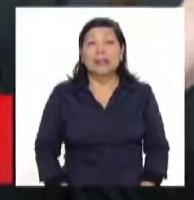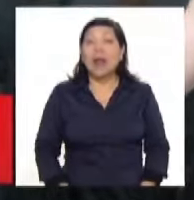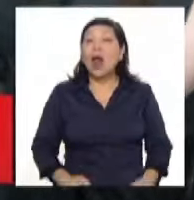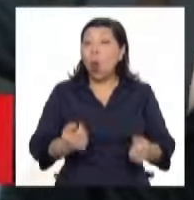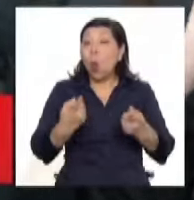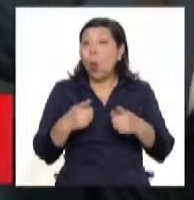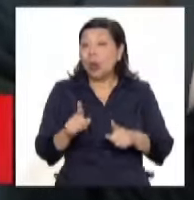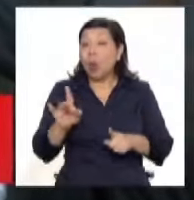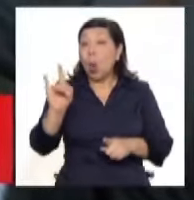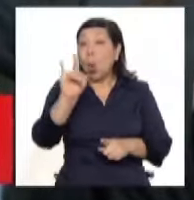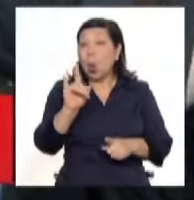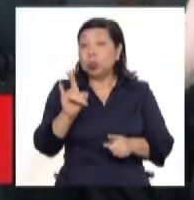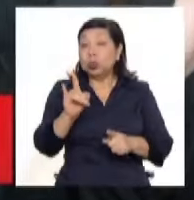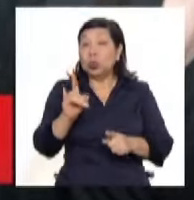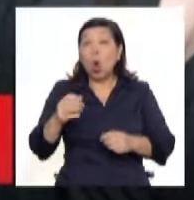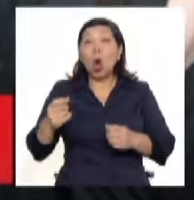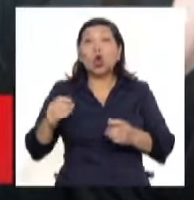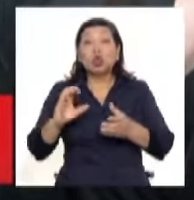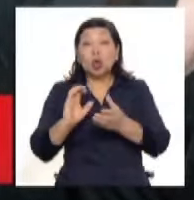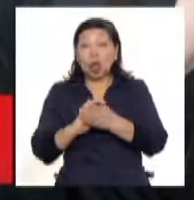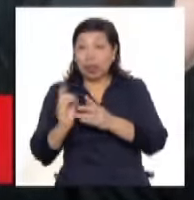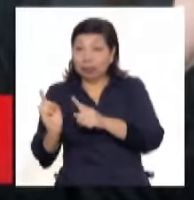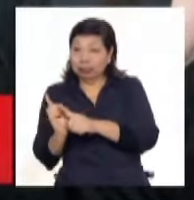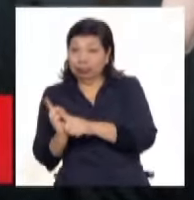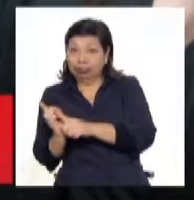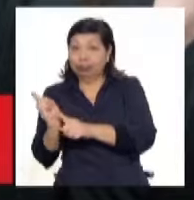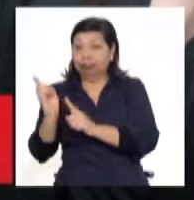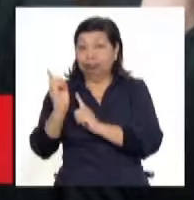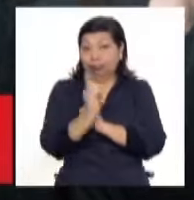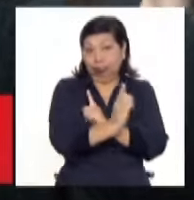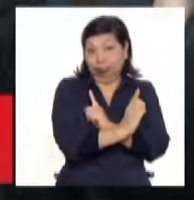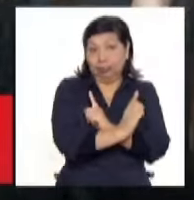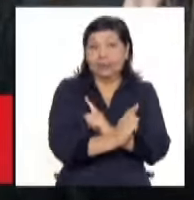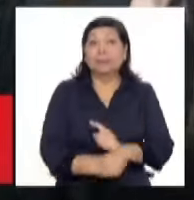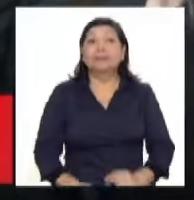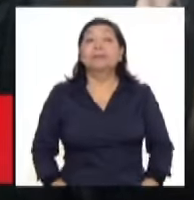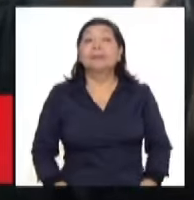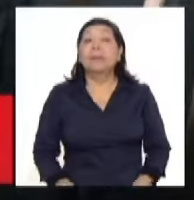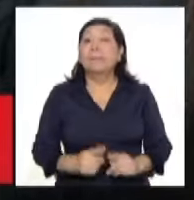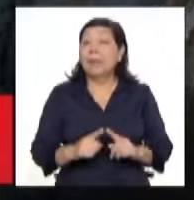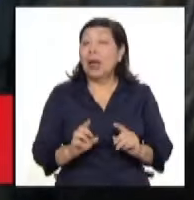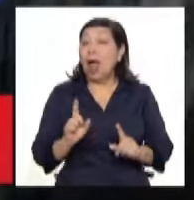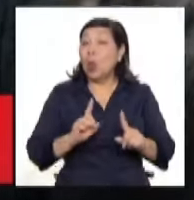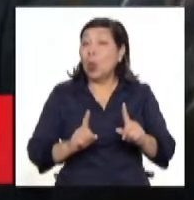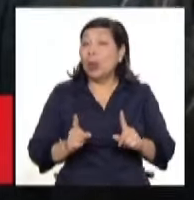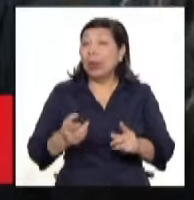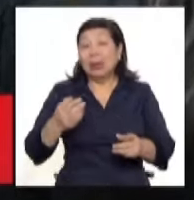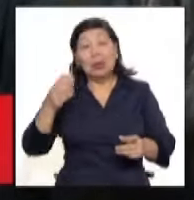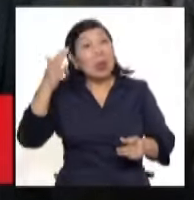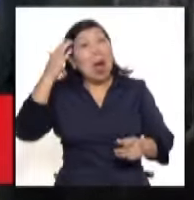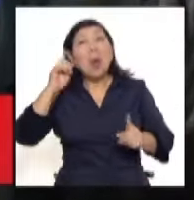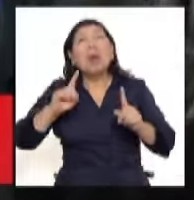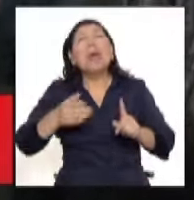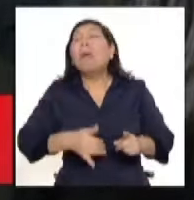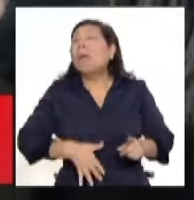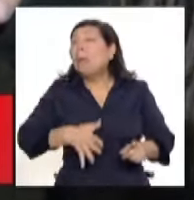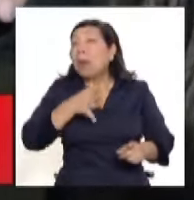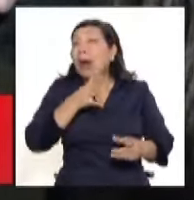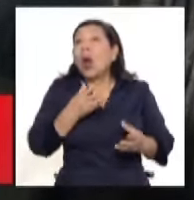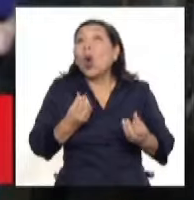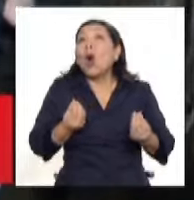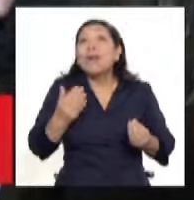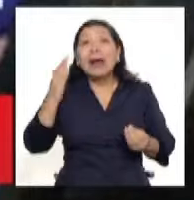los vehículos que vienen de Chorrillos hacia el Callao van a tener un tránsito fluido. Ahora, es probable que algunos conductores recién se estén enterando de esta medida. ¿Cómo